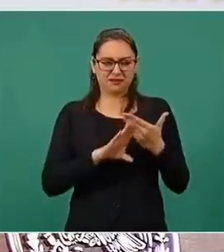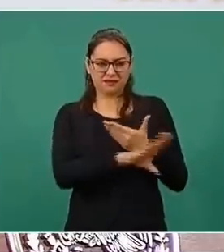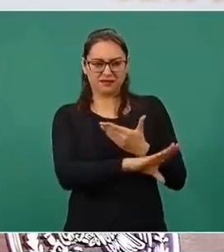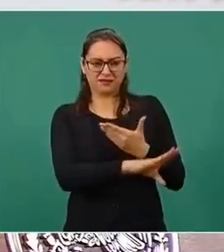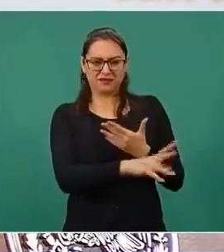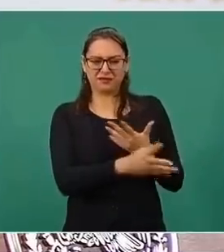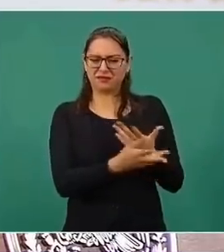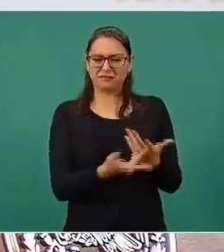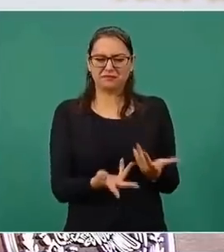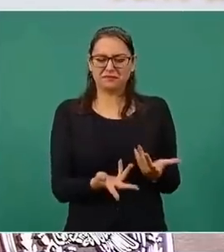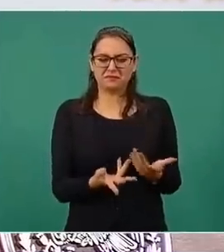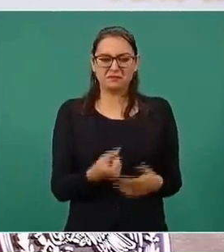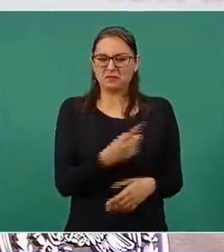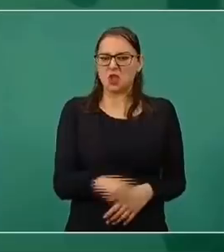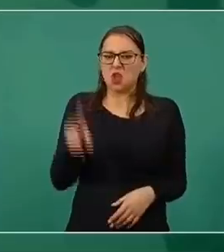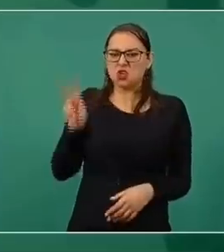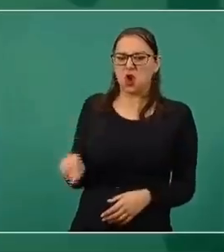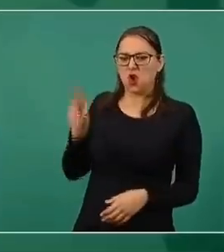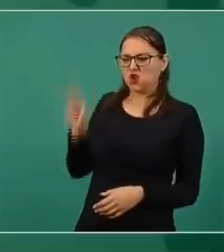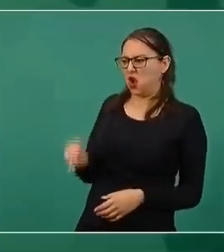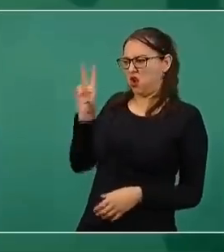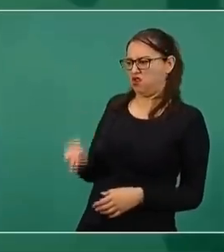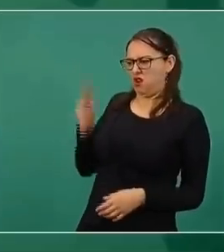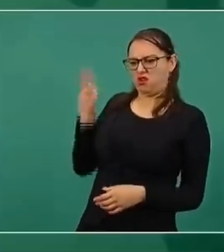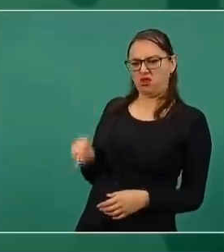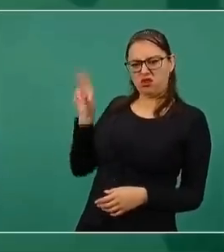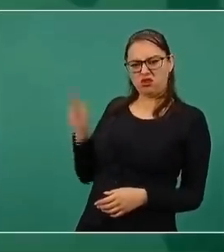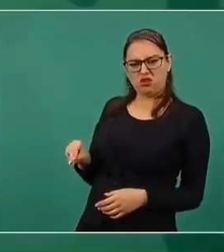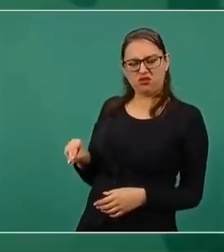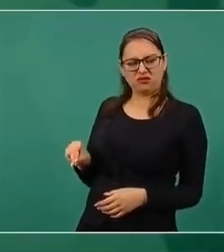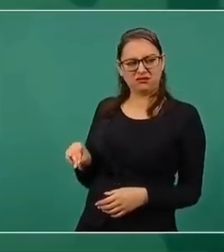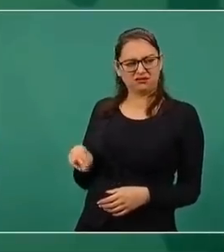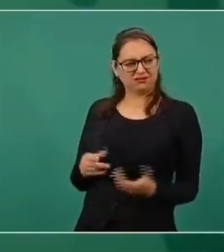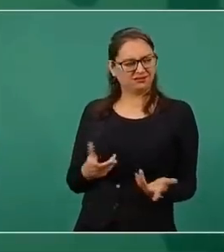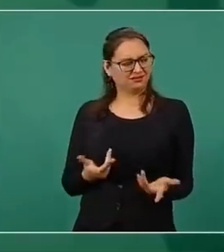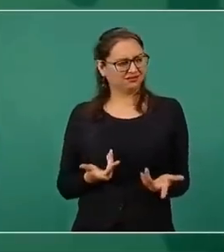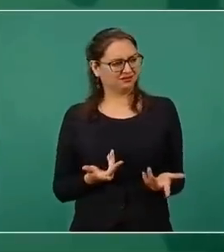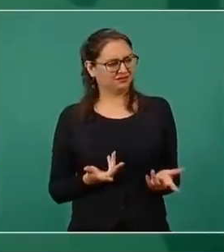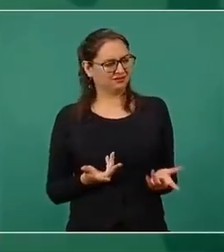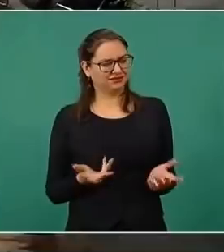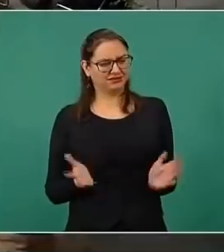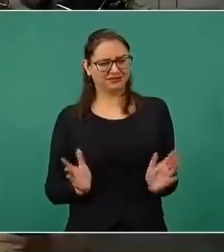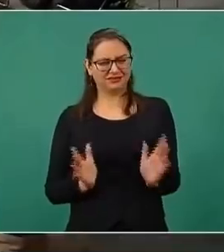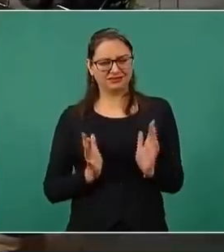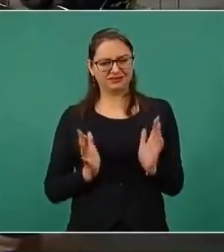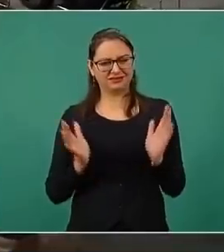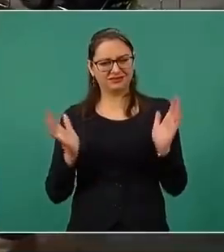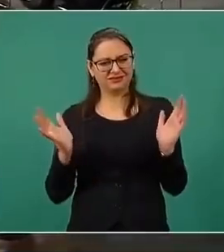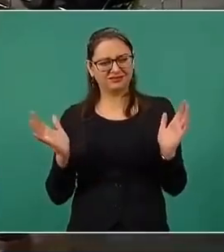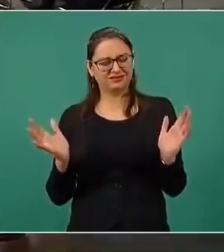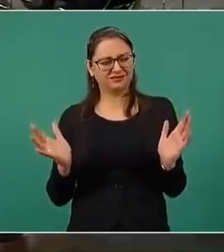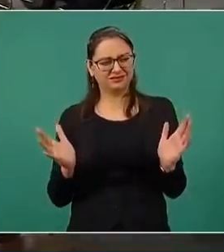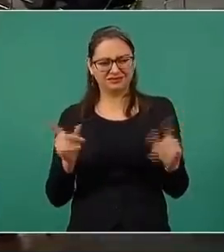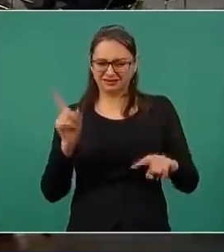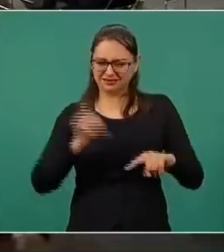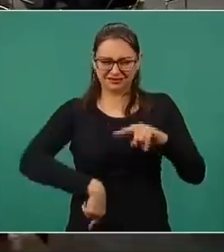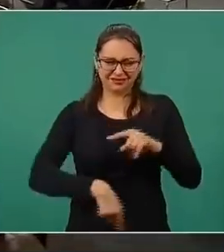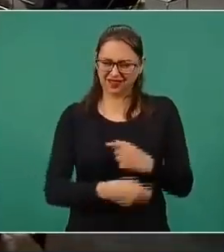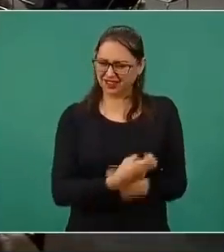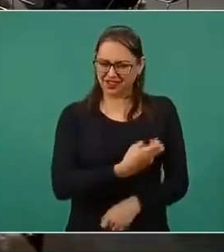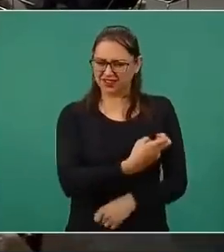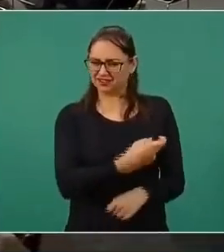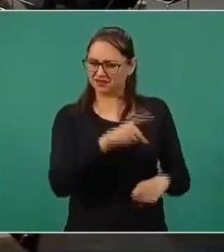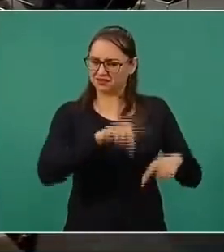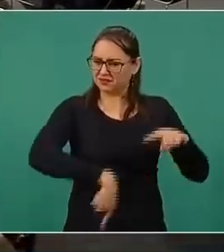llegaron a